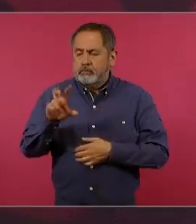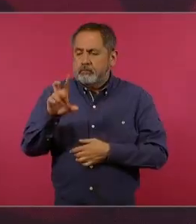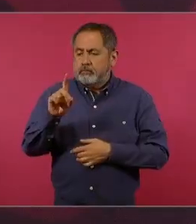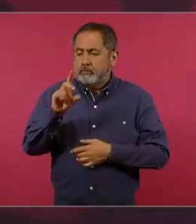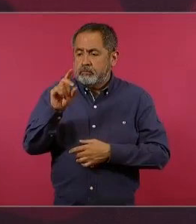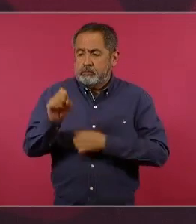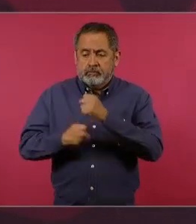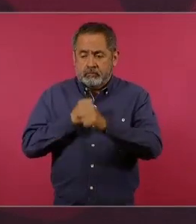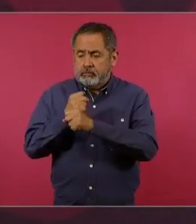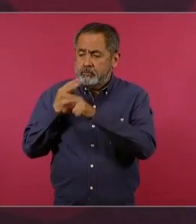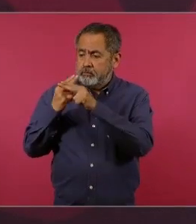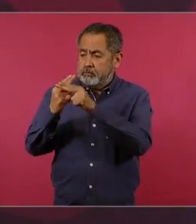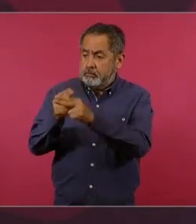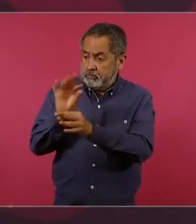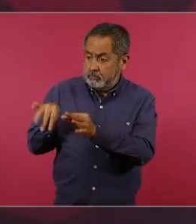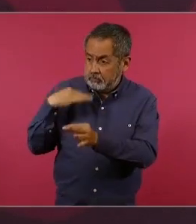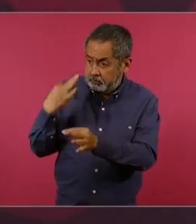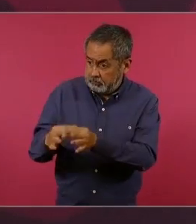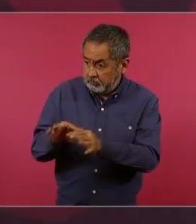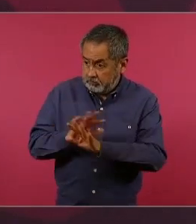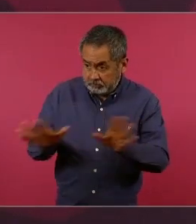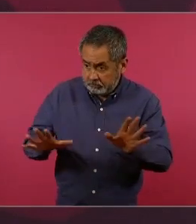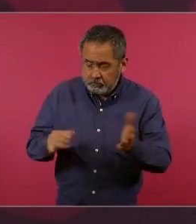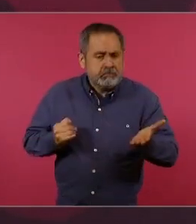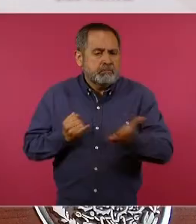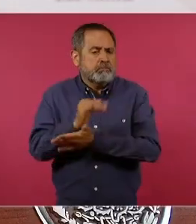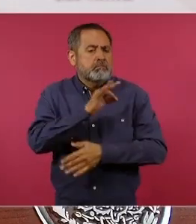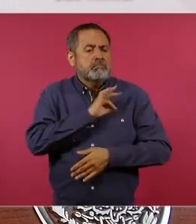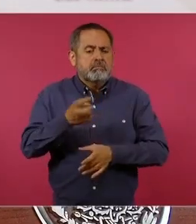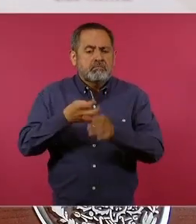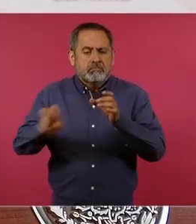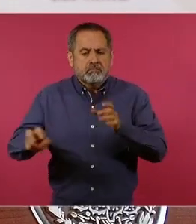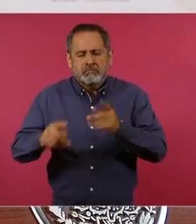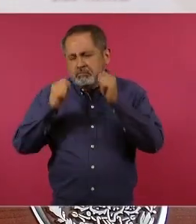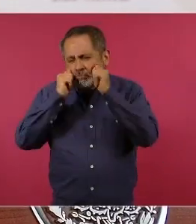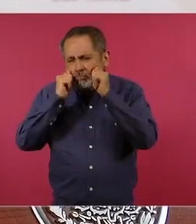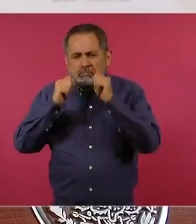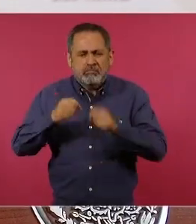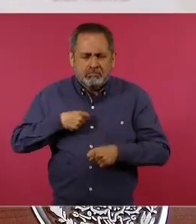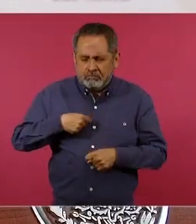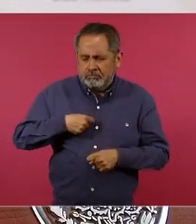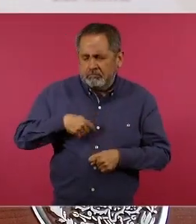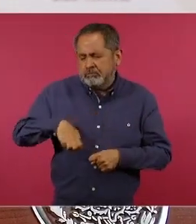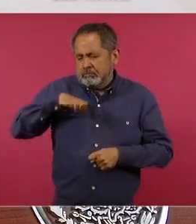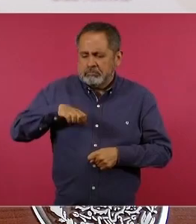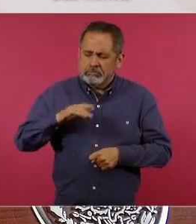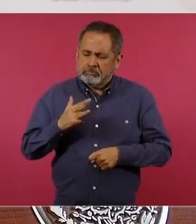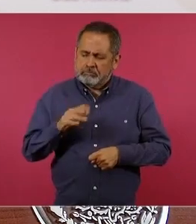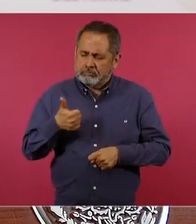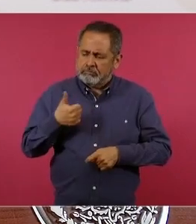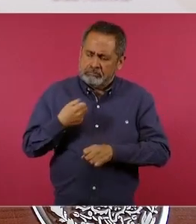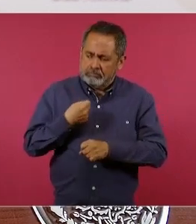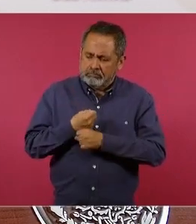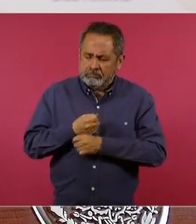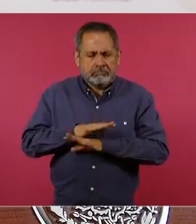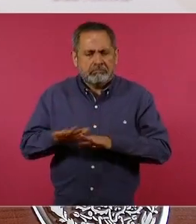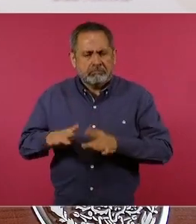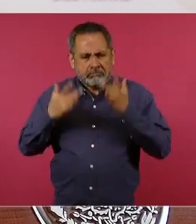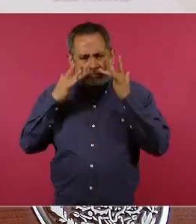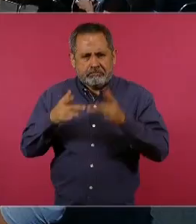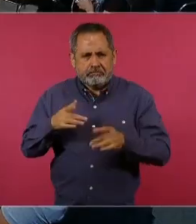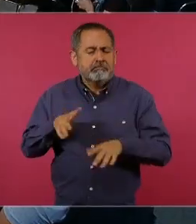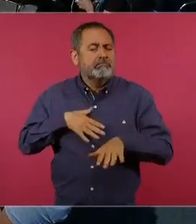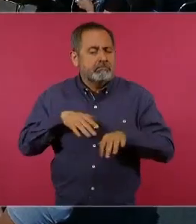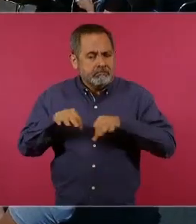30 años de servicio, aunque tengas 56 años, ya cumpliste,